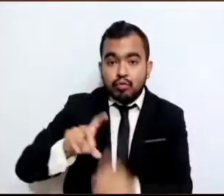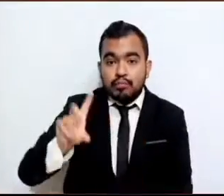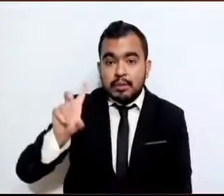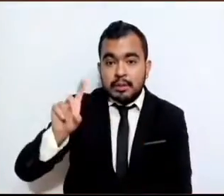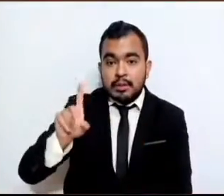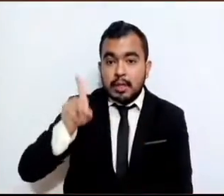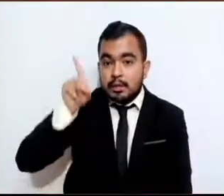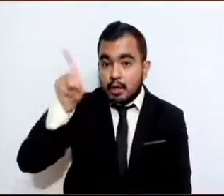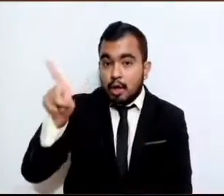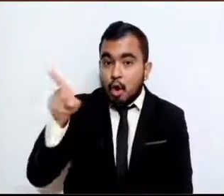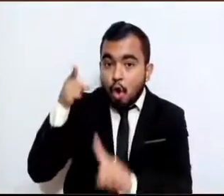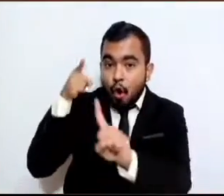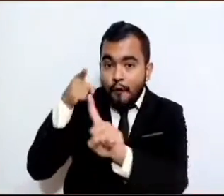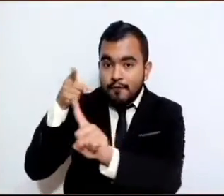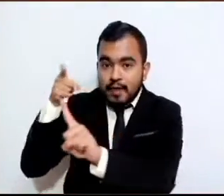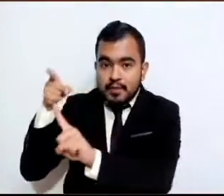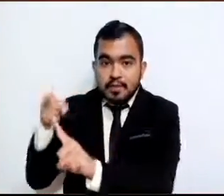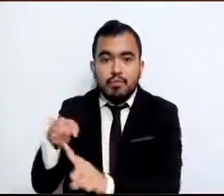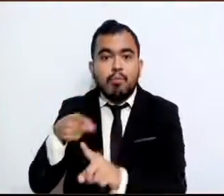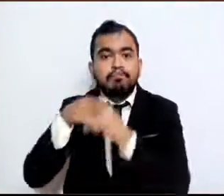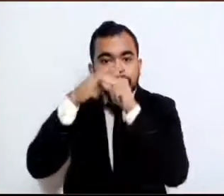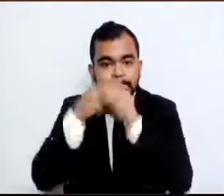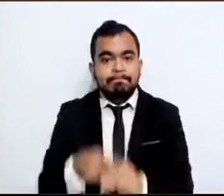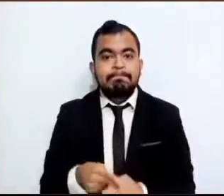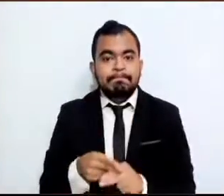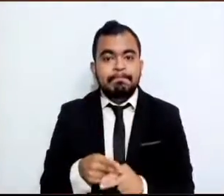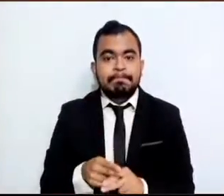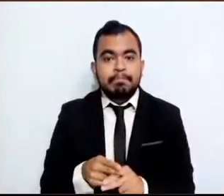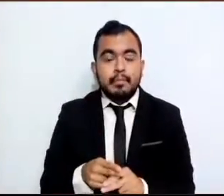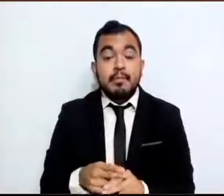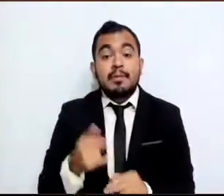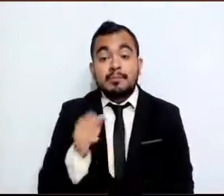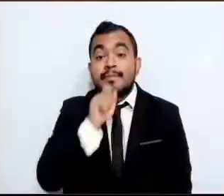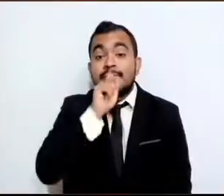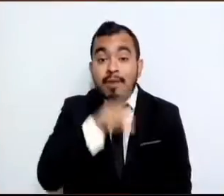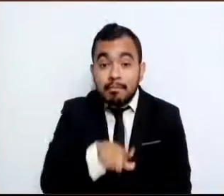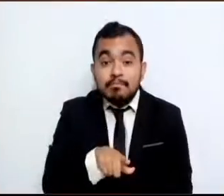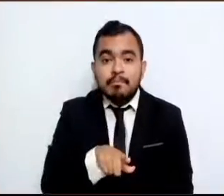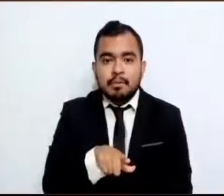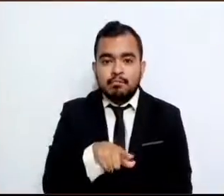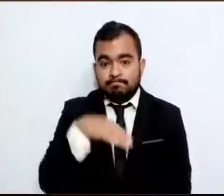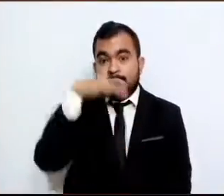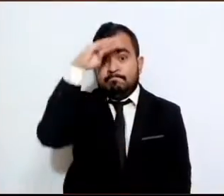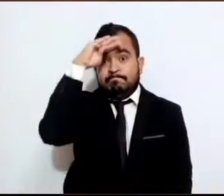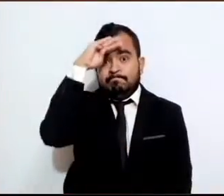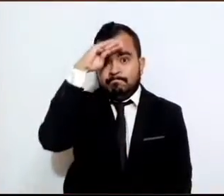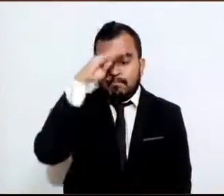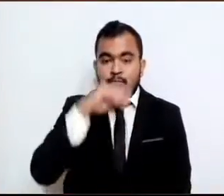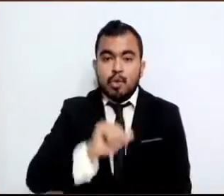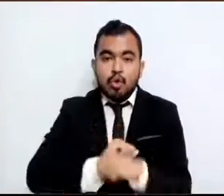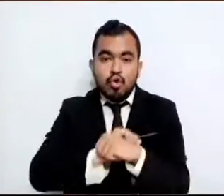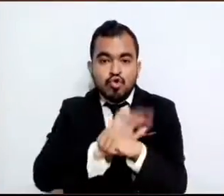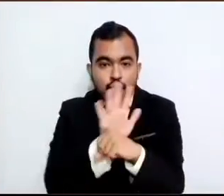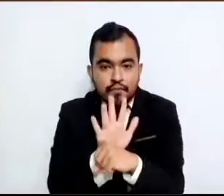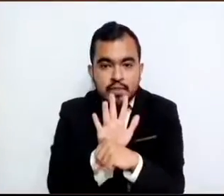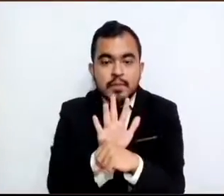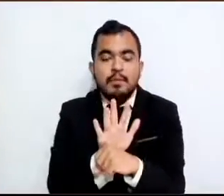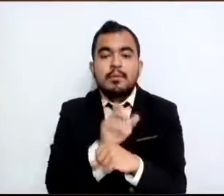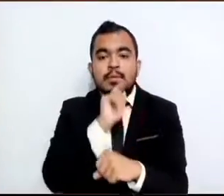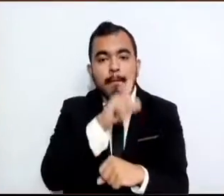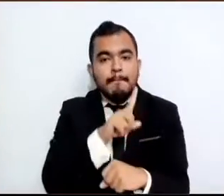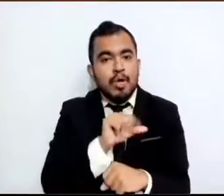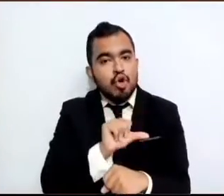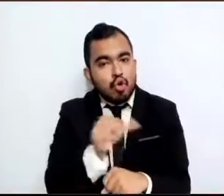hasta pensar que el COVID y muchas otras enfermedades